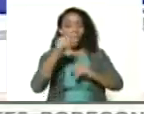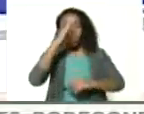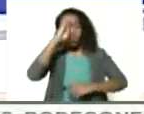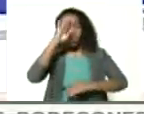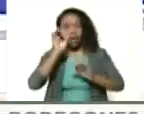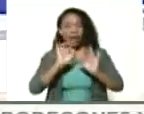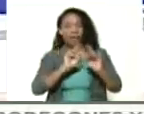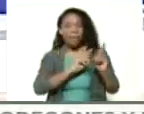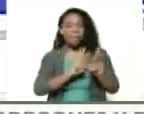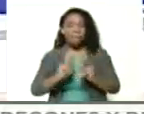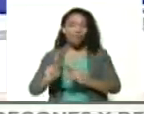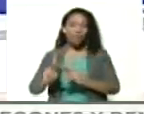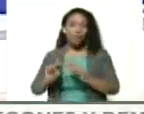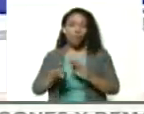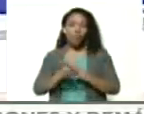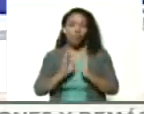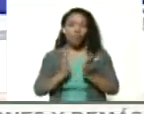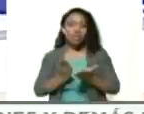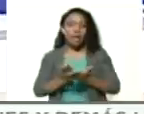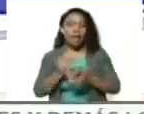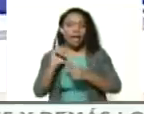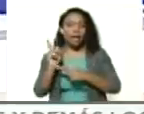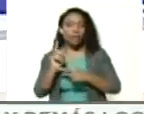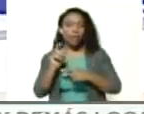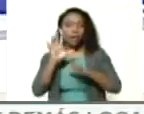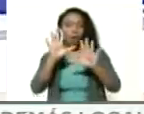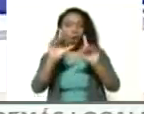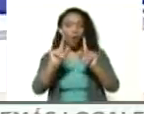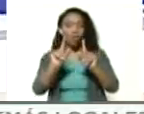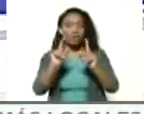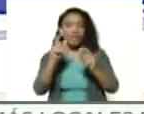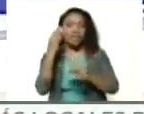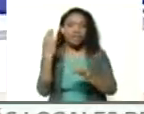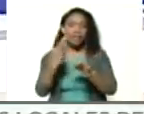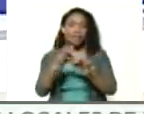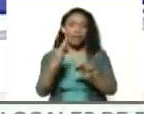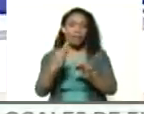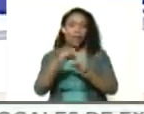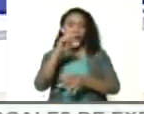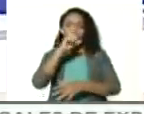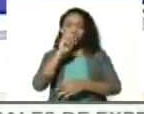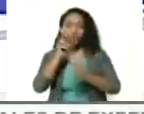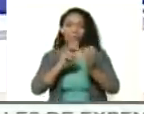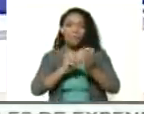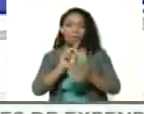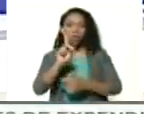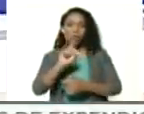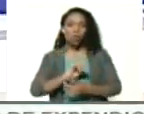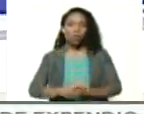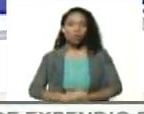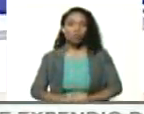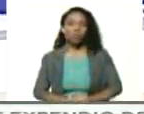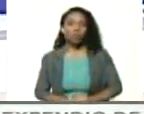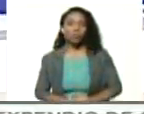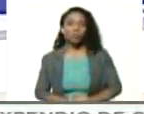mundial. Y fueron los sucesos del 11 de septiembre del año 2001.